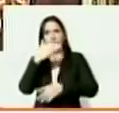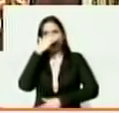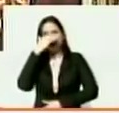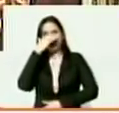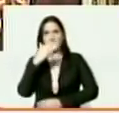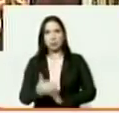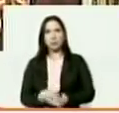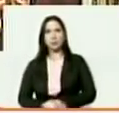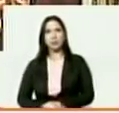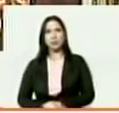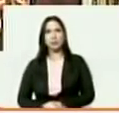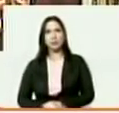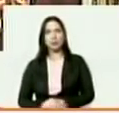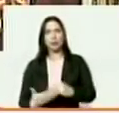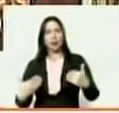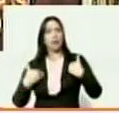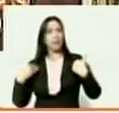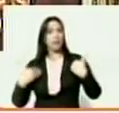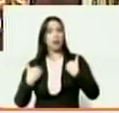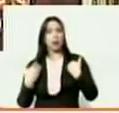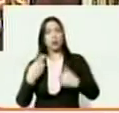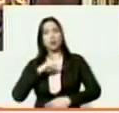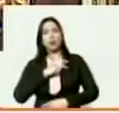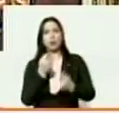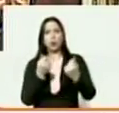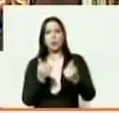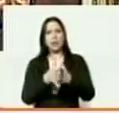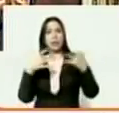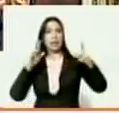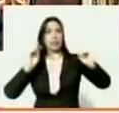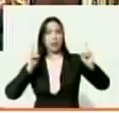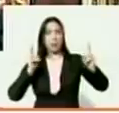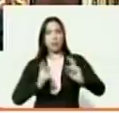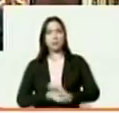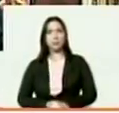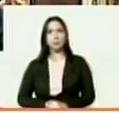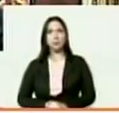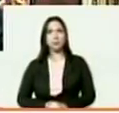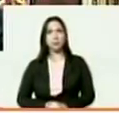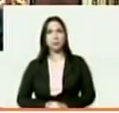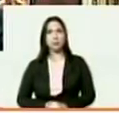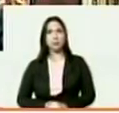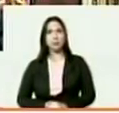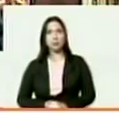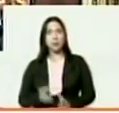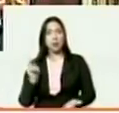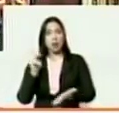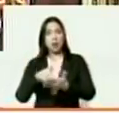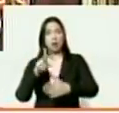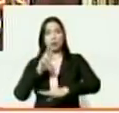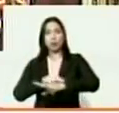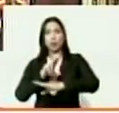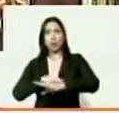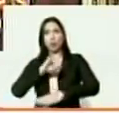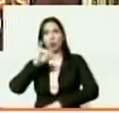criminales que afectan nuestra economía. Sería un gran tema. Aquí está el doctor Jorge